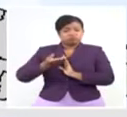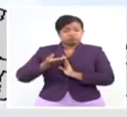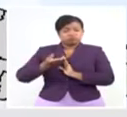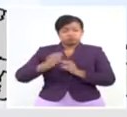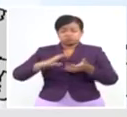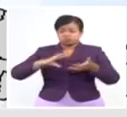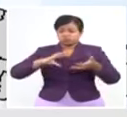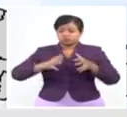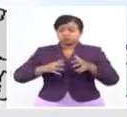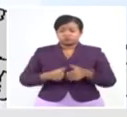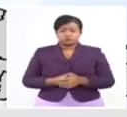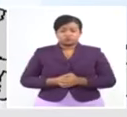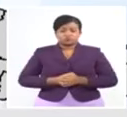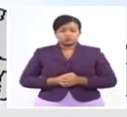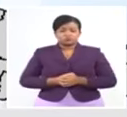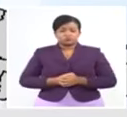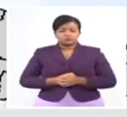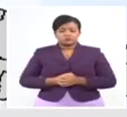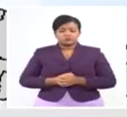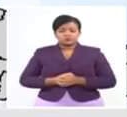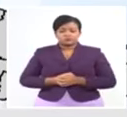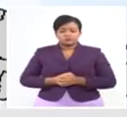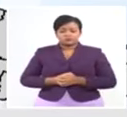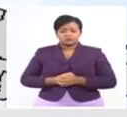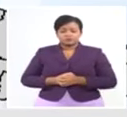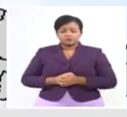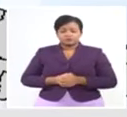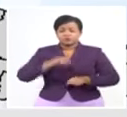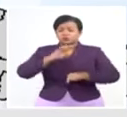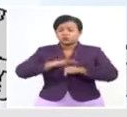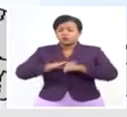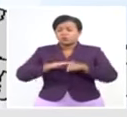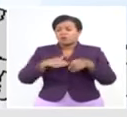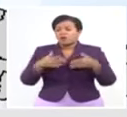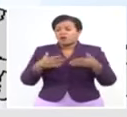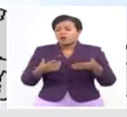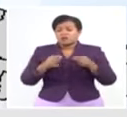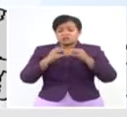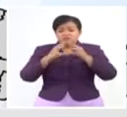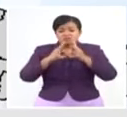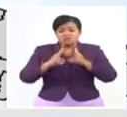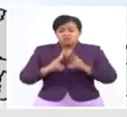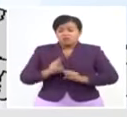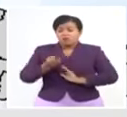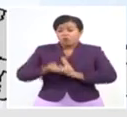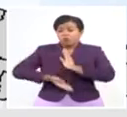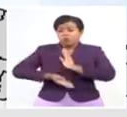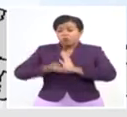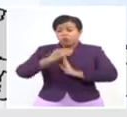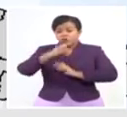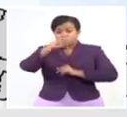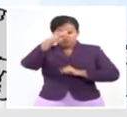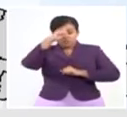Occidente, dado en este caso por una cifra muy elevada de casos diagnosticados en Santi Espíritu,